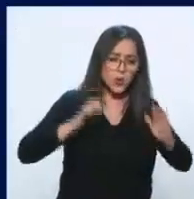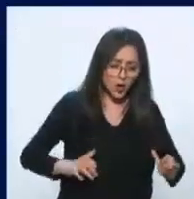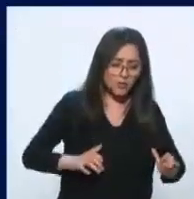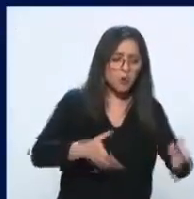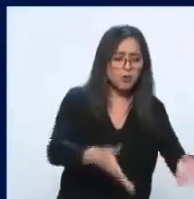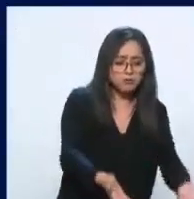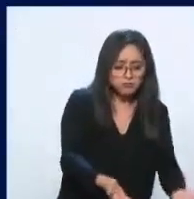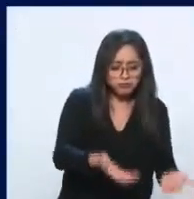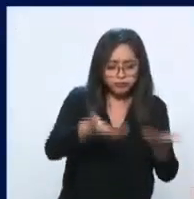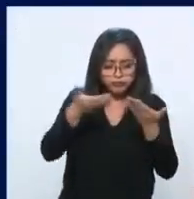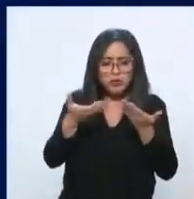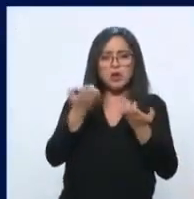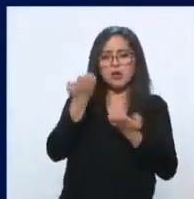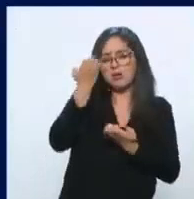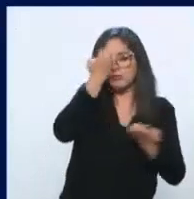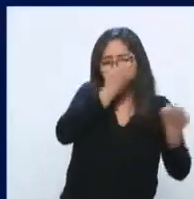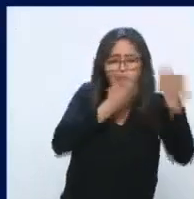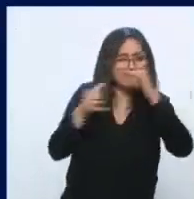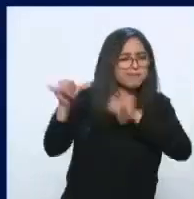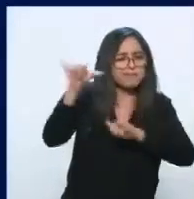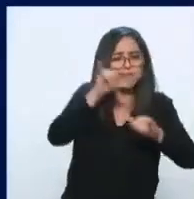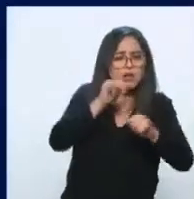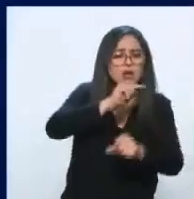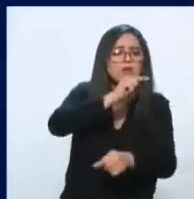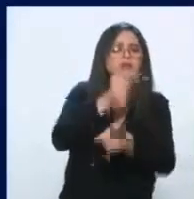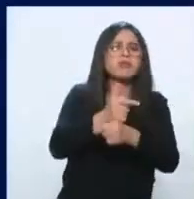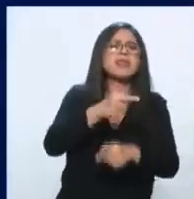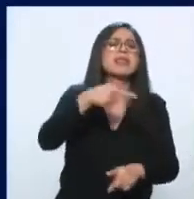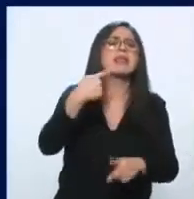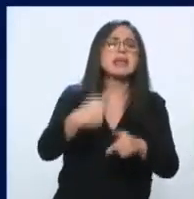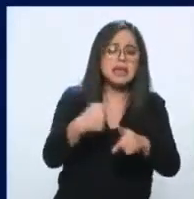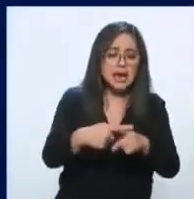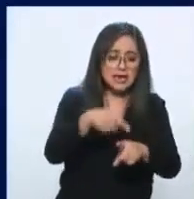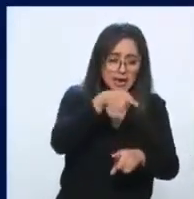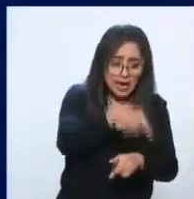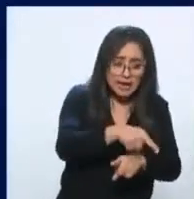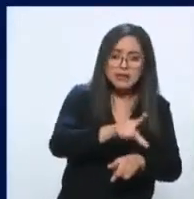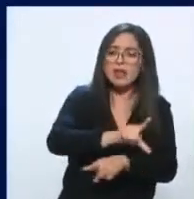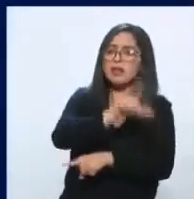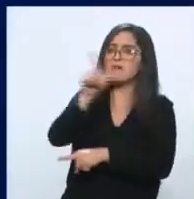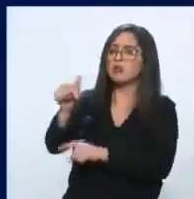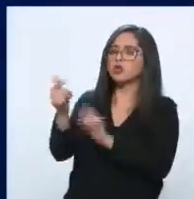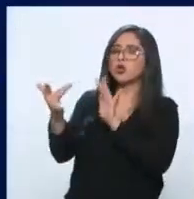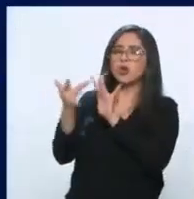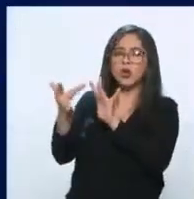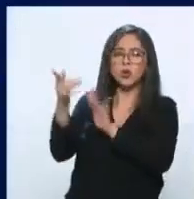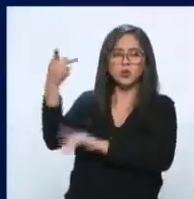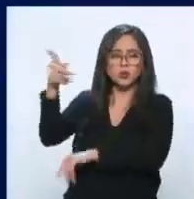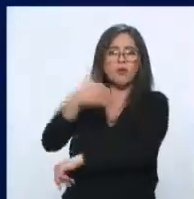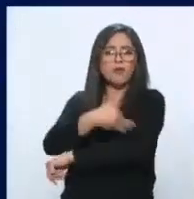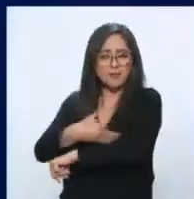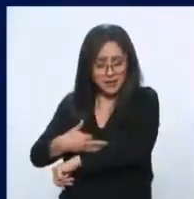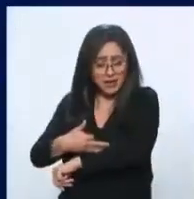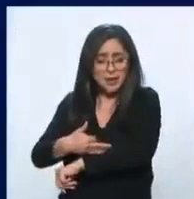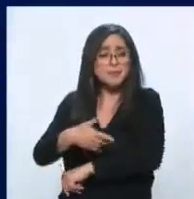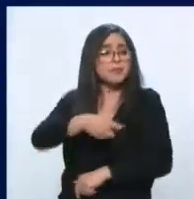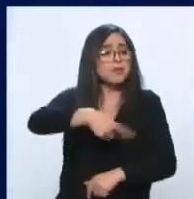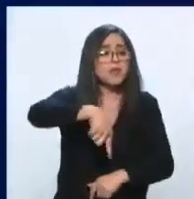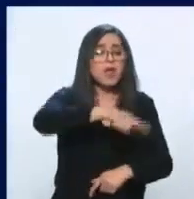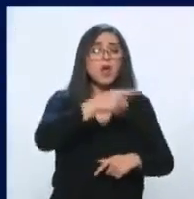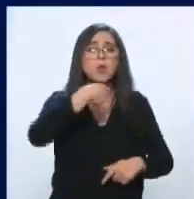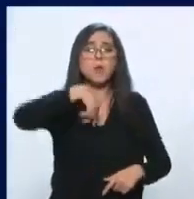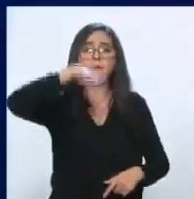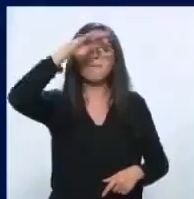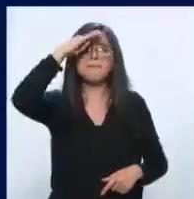contacto con los familiares? Porque no es en automático que se identifican por lo que vemos y que ya pueden sus familiares